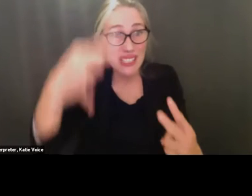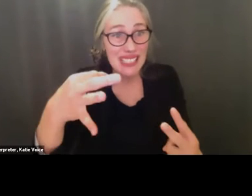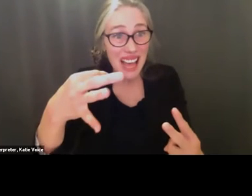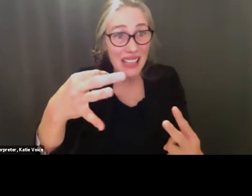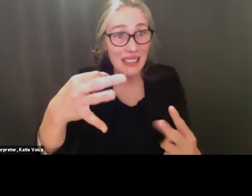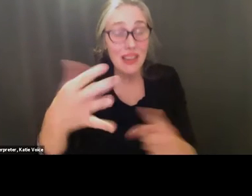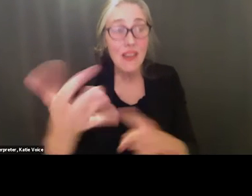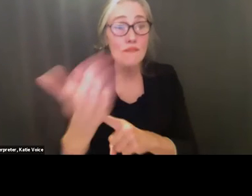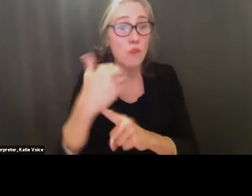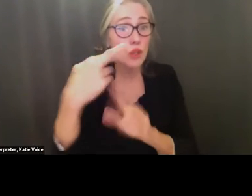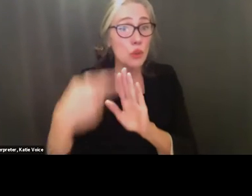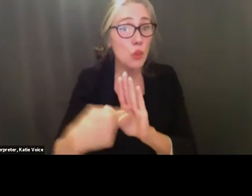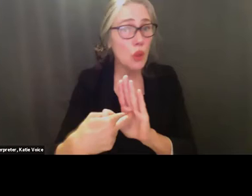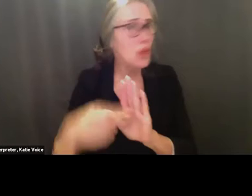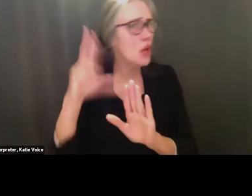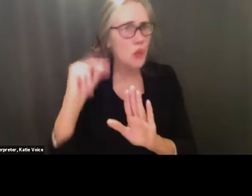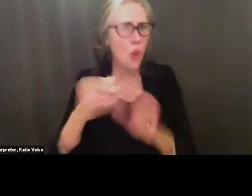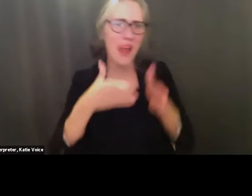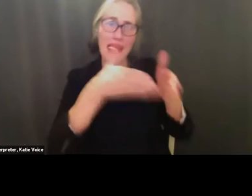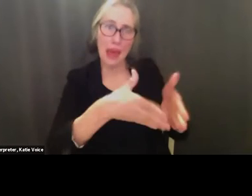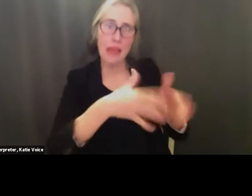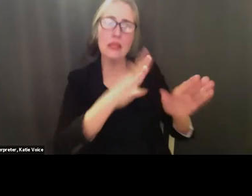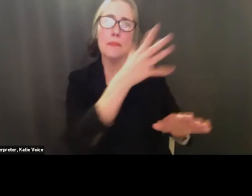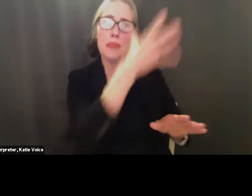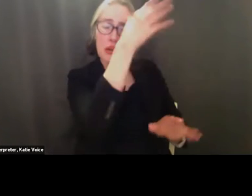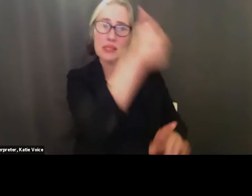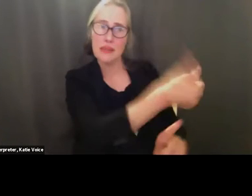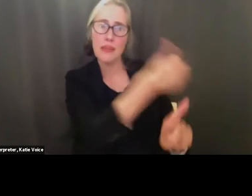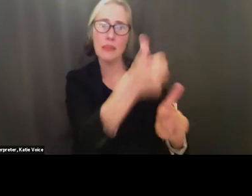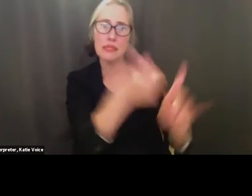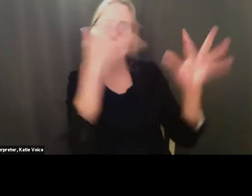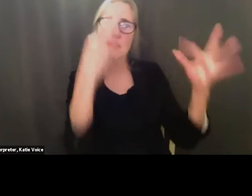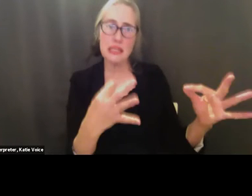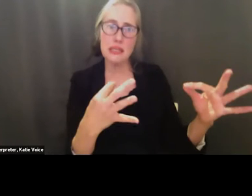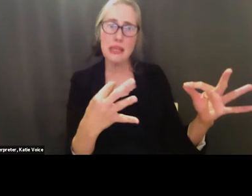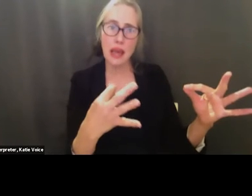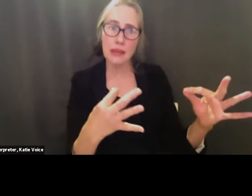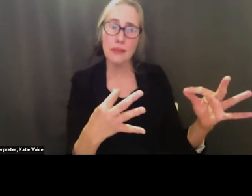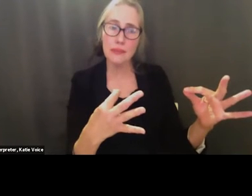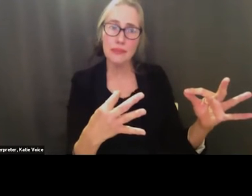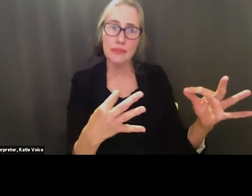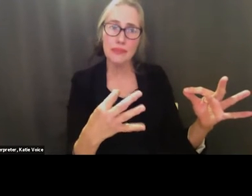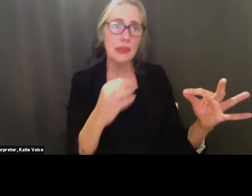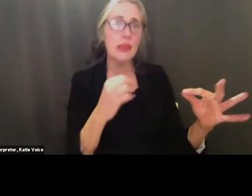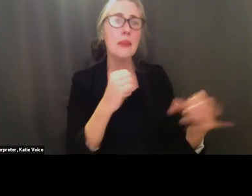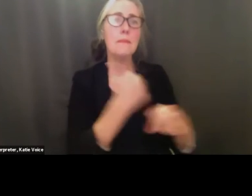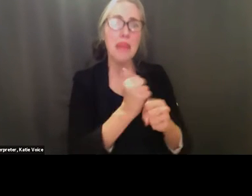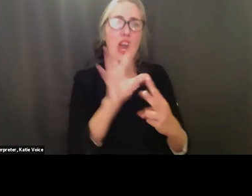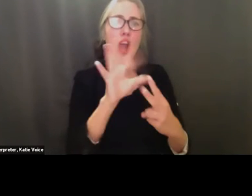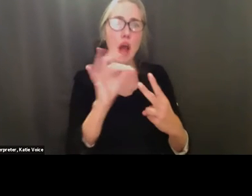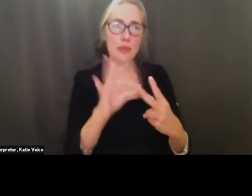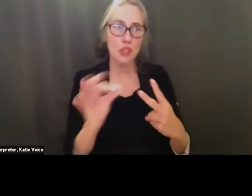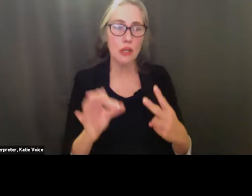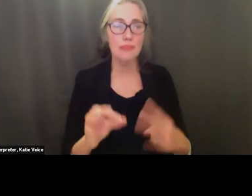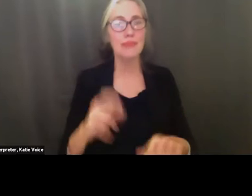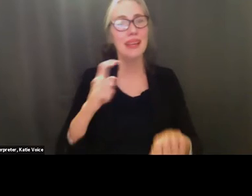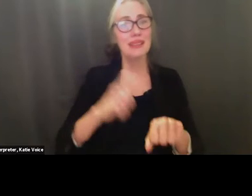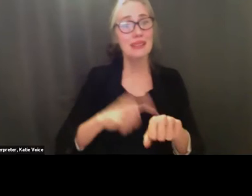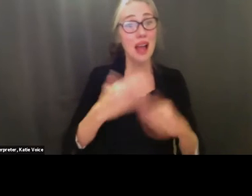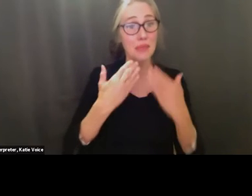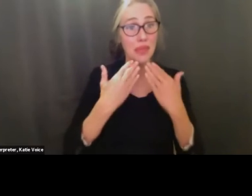Algunos padres quieren enviar a sus hijos sin mascarilla y otros no. Déjenlos escoger.